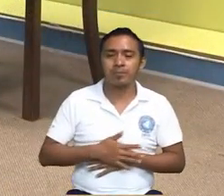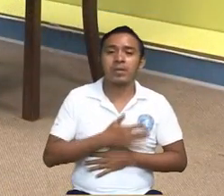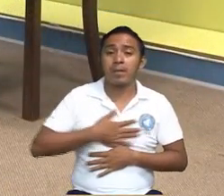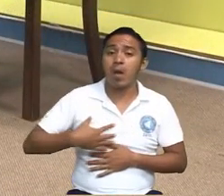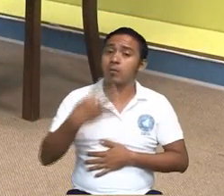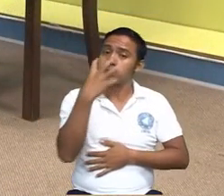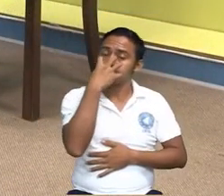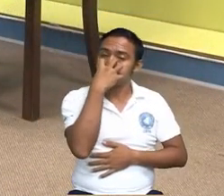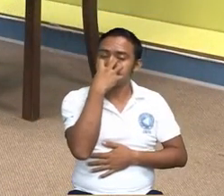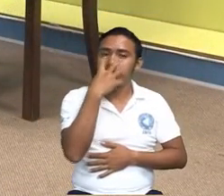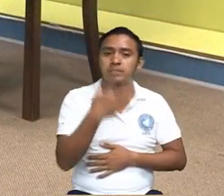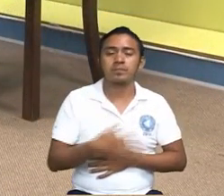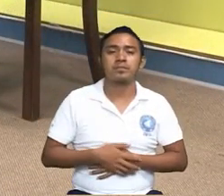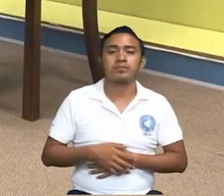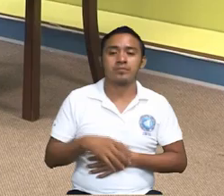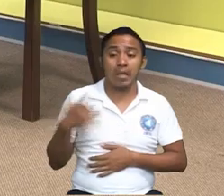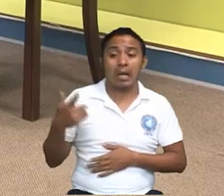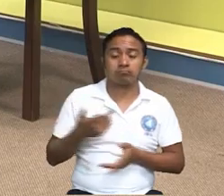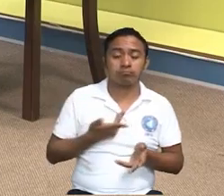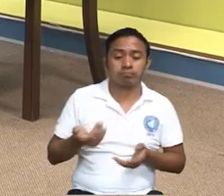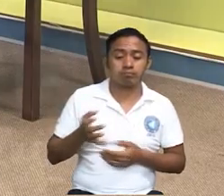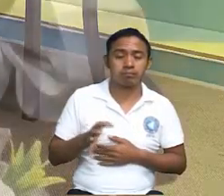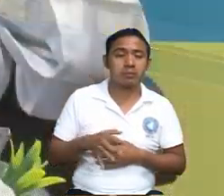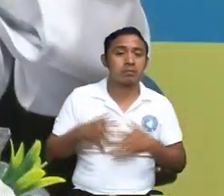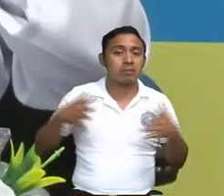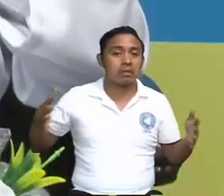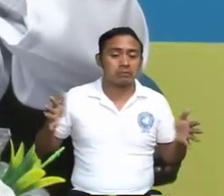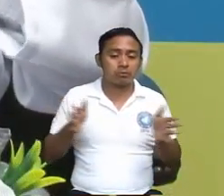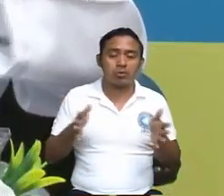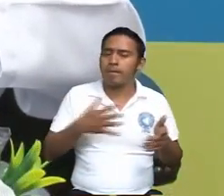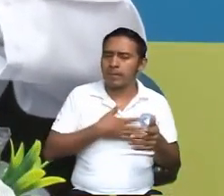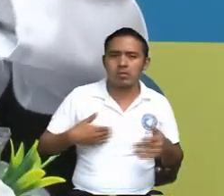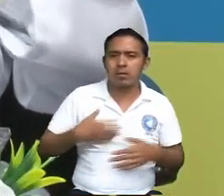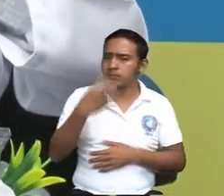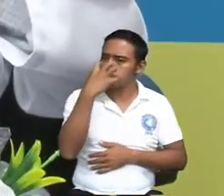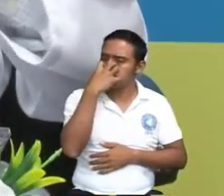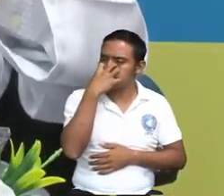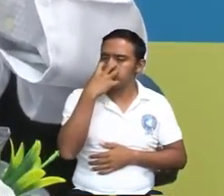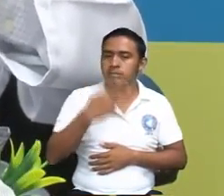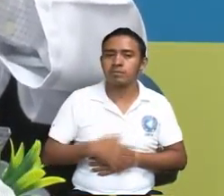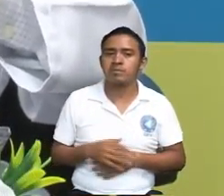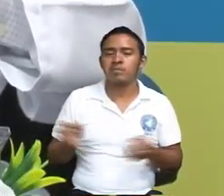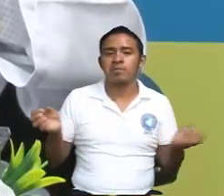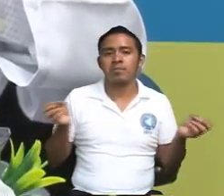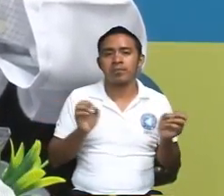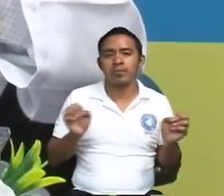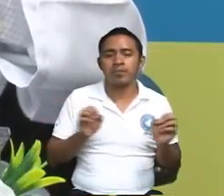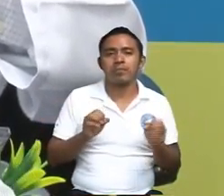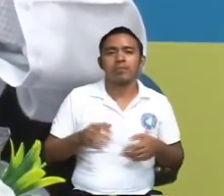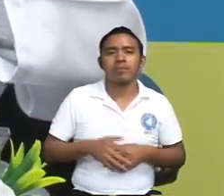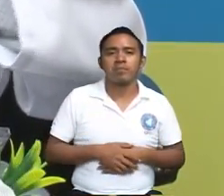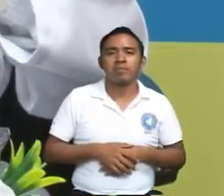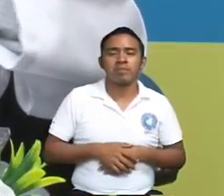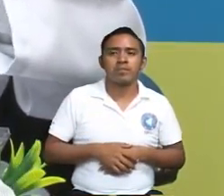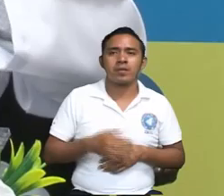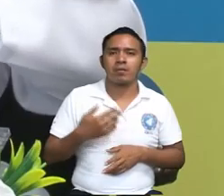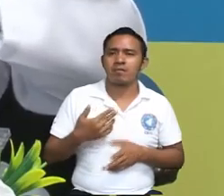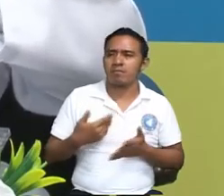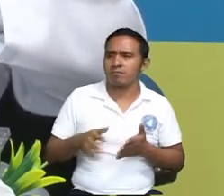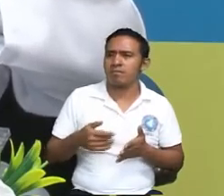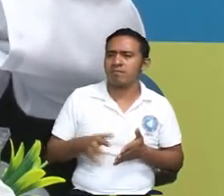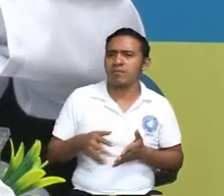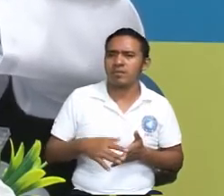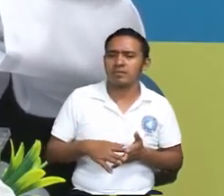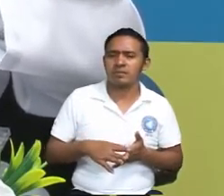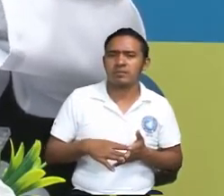si un perro de esos que le tenemos temor, que lo lleve con la máscara, o hay un artefacto que se le puede poner en